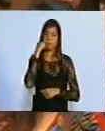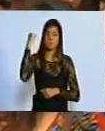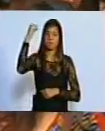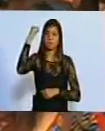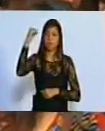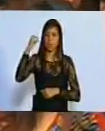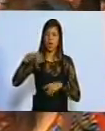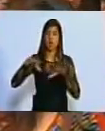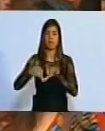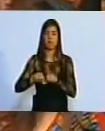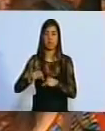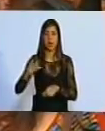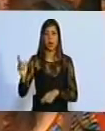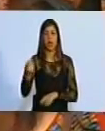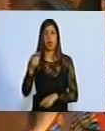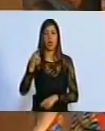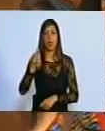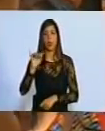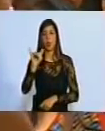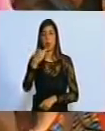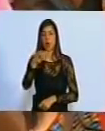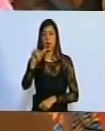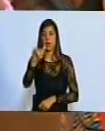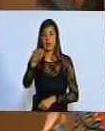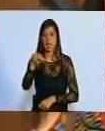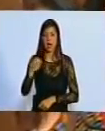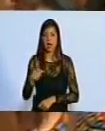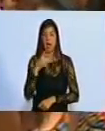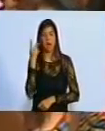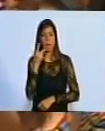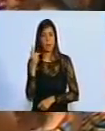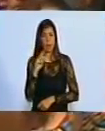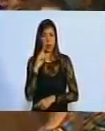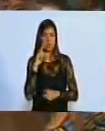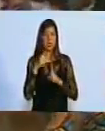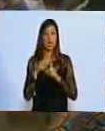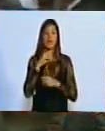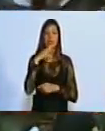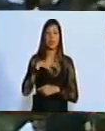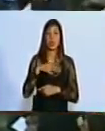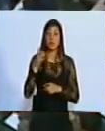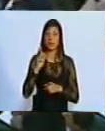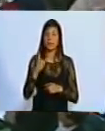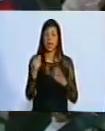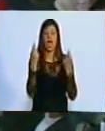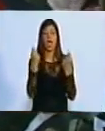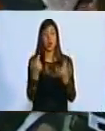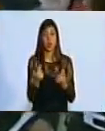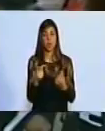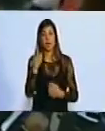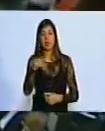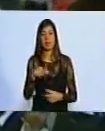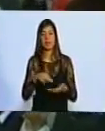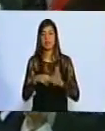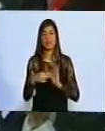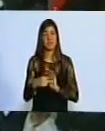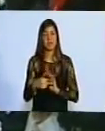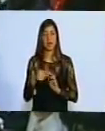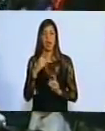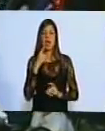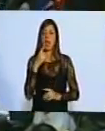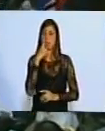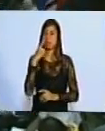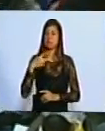nuestra Guayana, de nuestra amada Guayana, no es solo política histórica, sino que económicamente representa para el